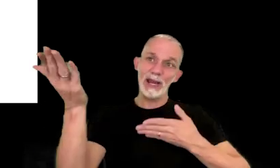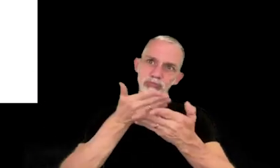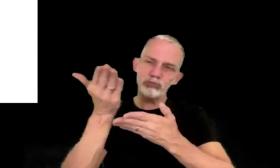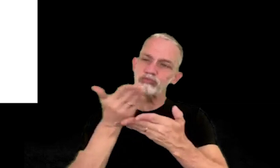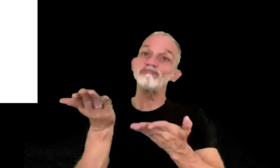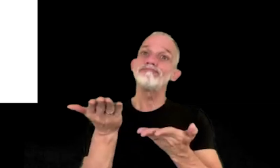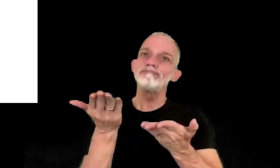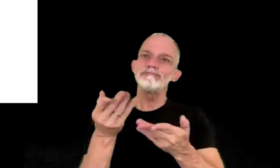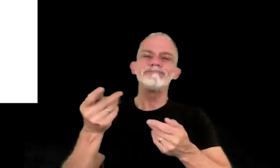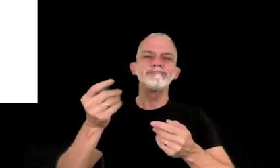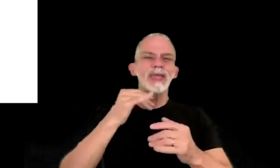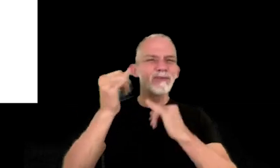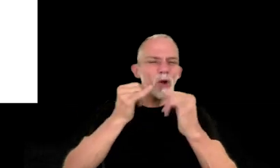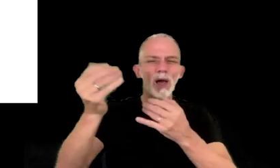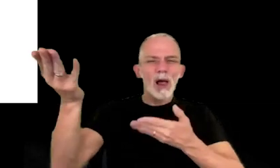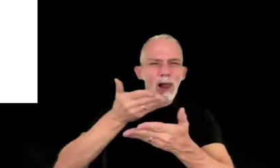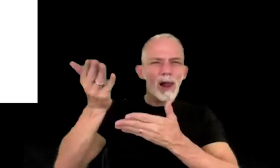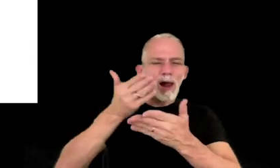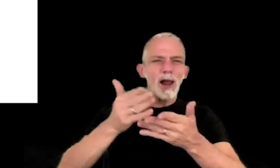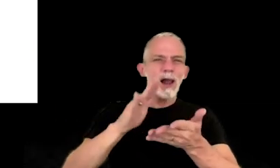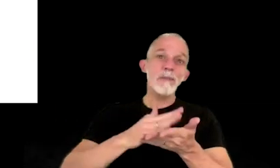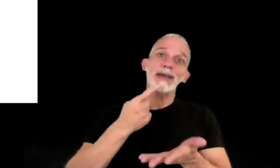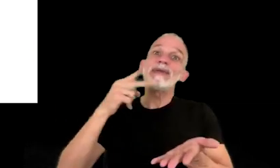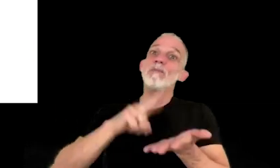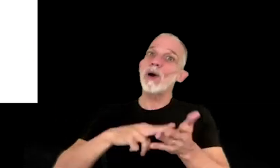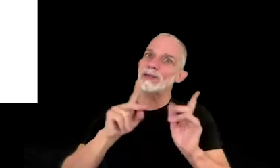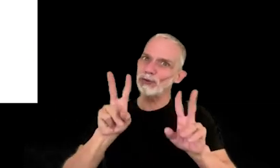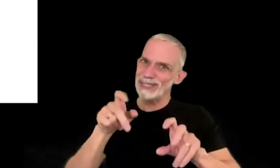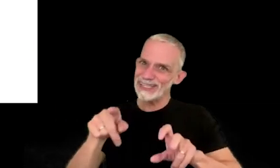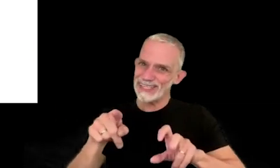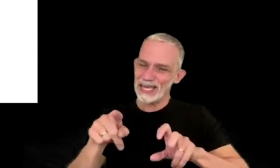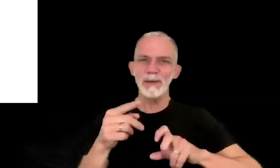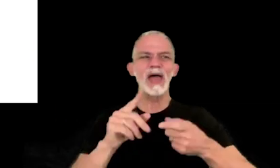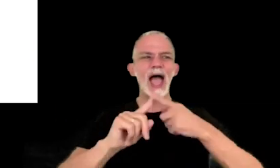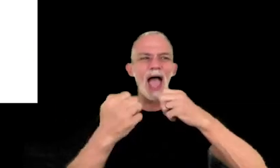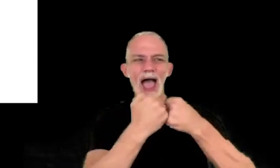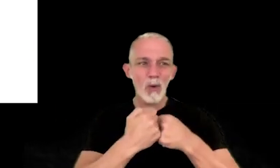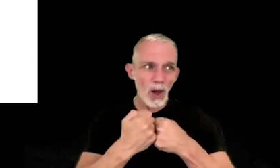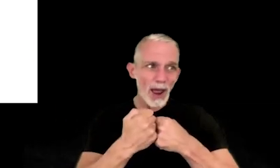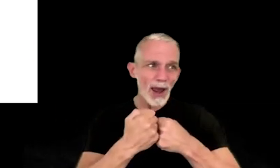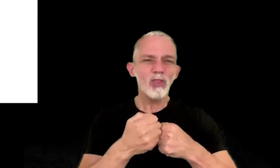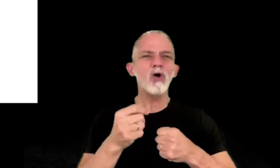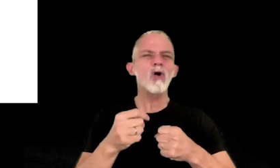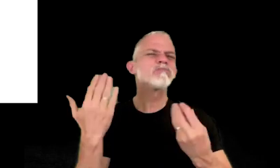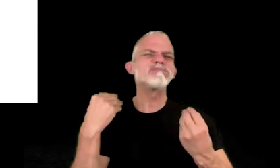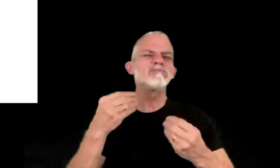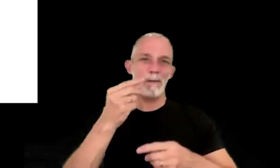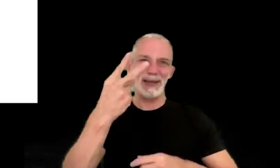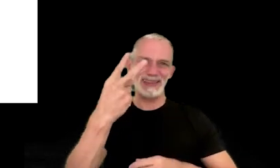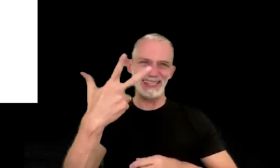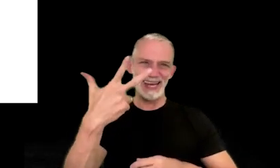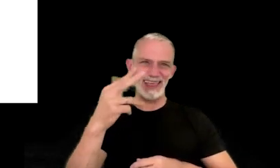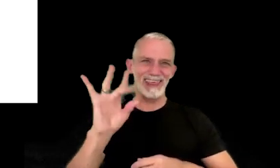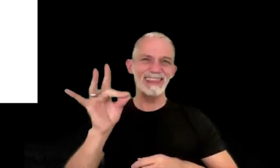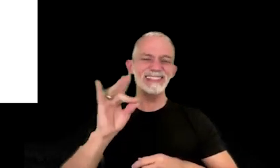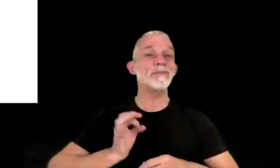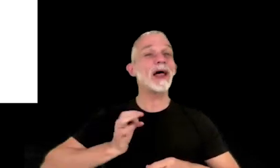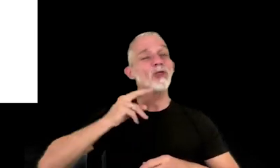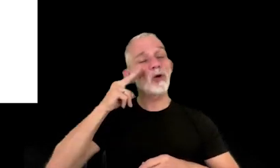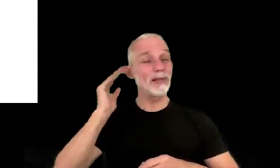el intercambio en materia tributaria, acuerdo suscripto el 23 de diciembre del